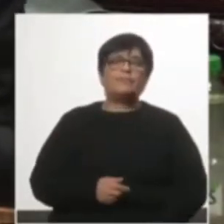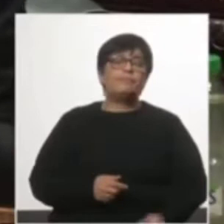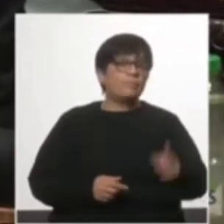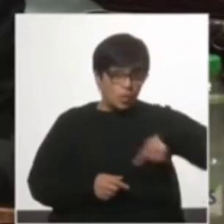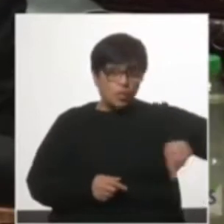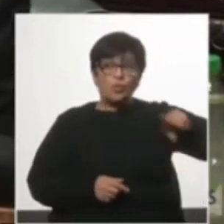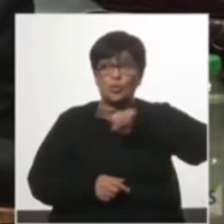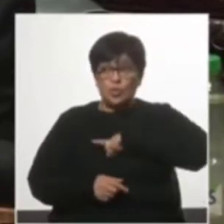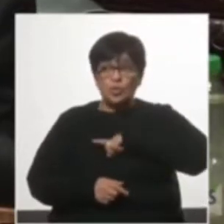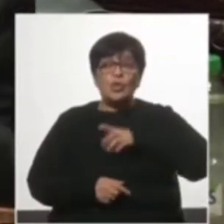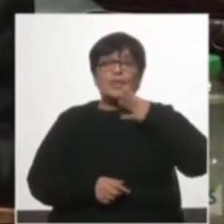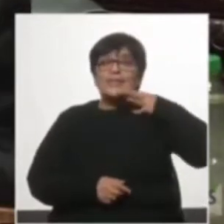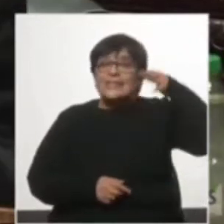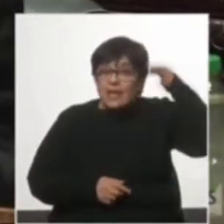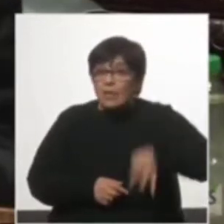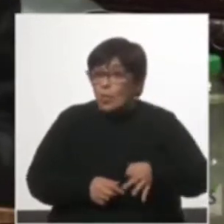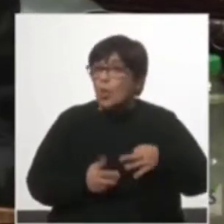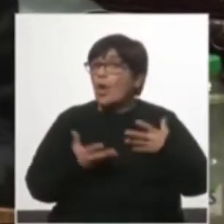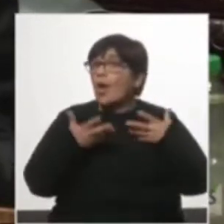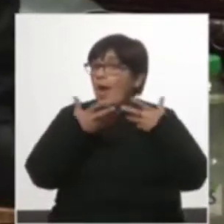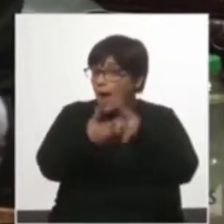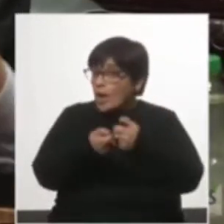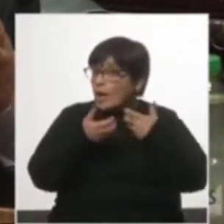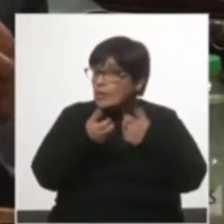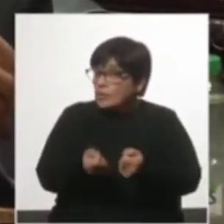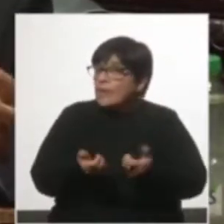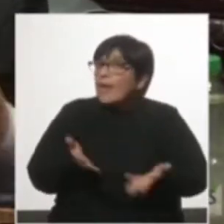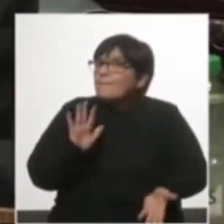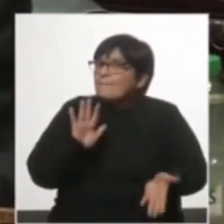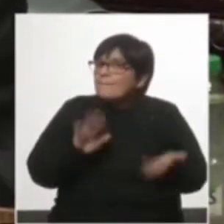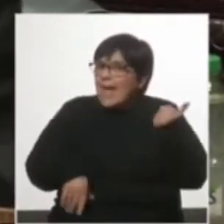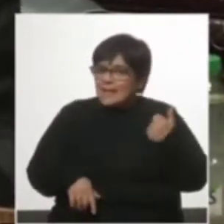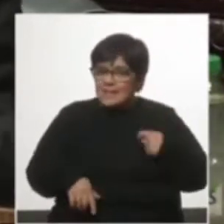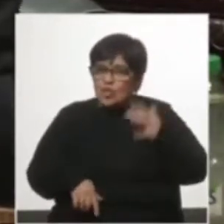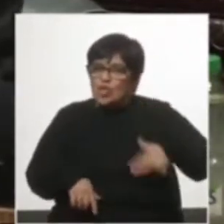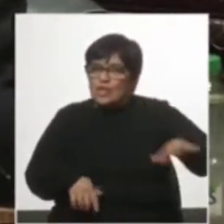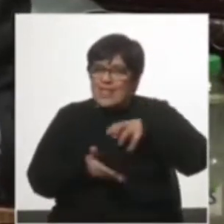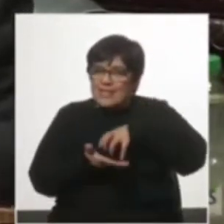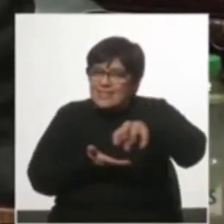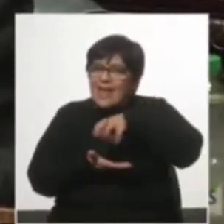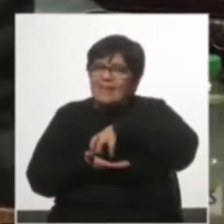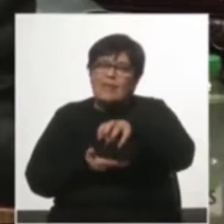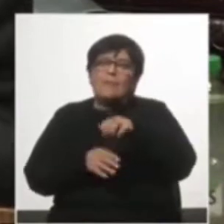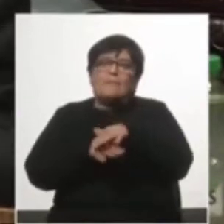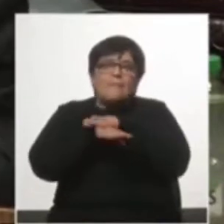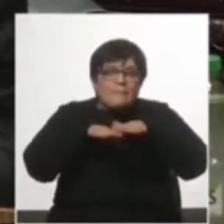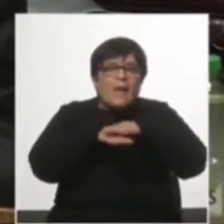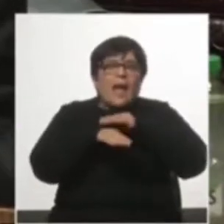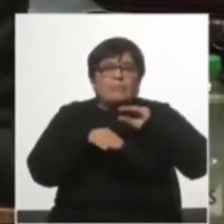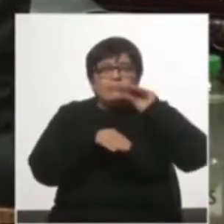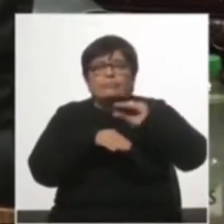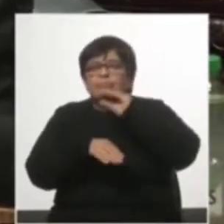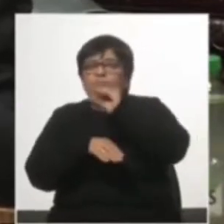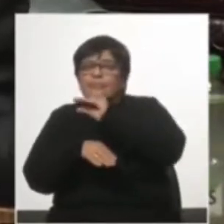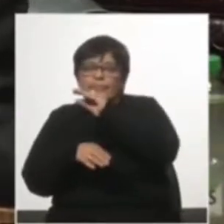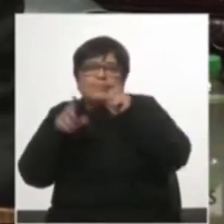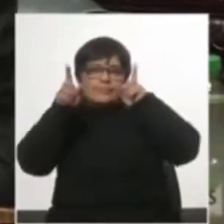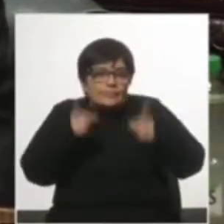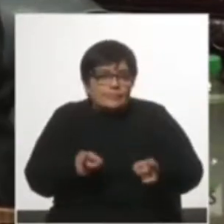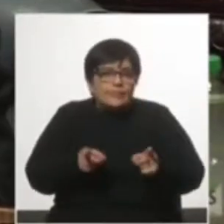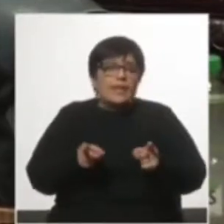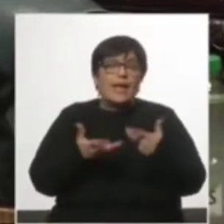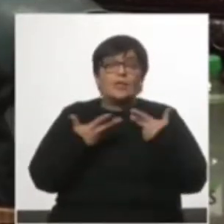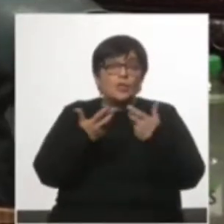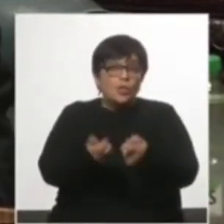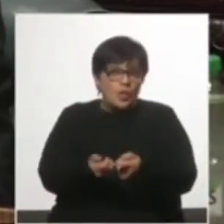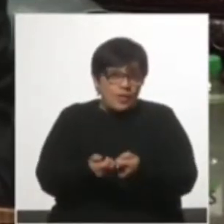Nosotros estamos convencidos que haber ayudado más en el terreno social con una renta básica, que haber ayudado más para que